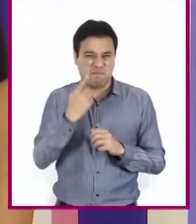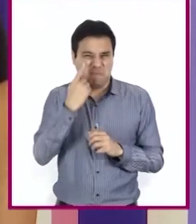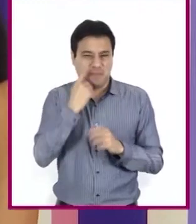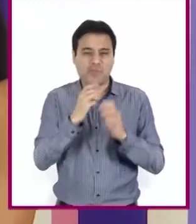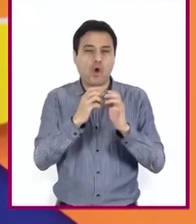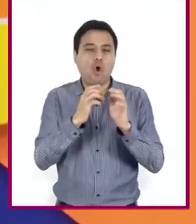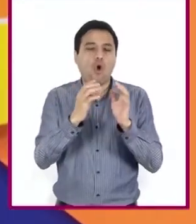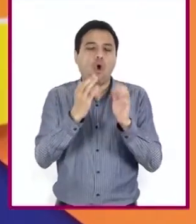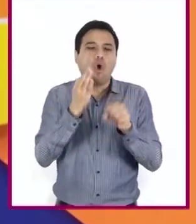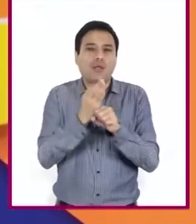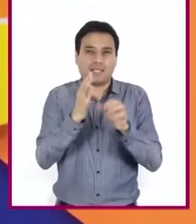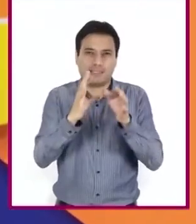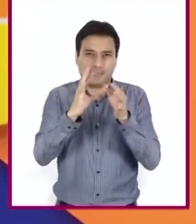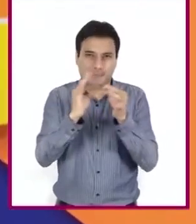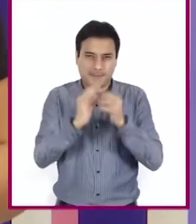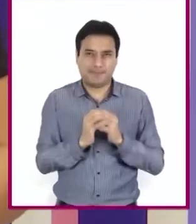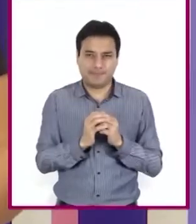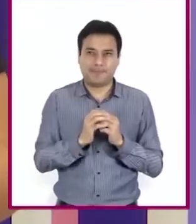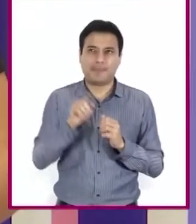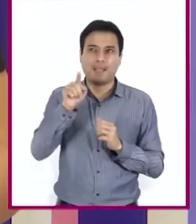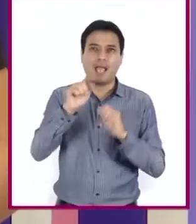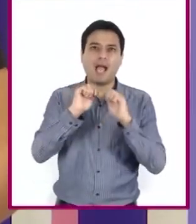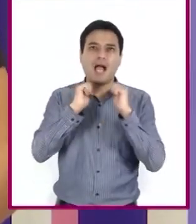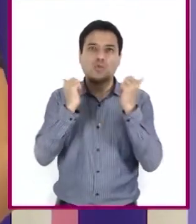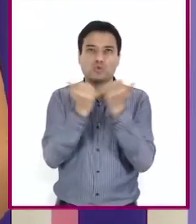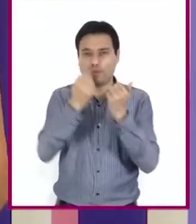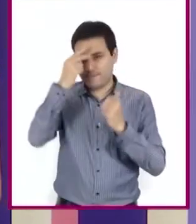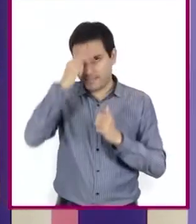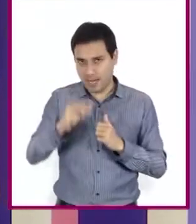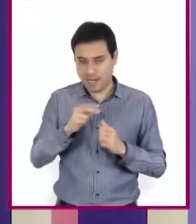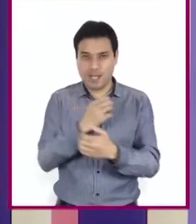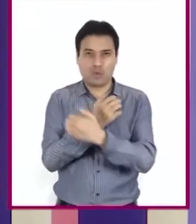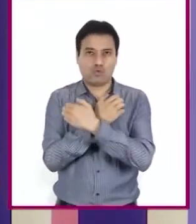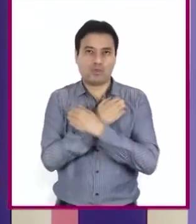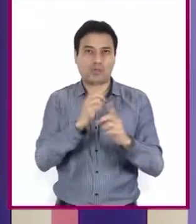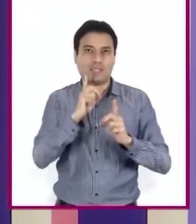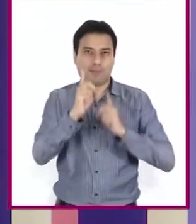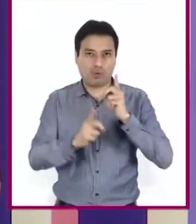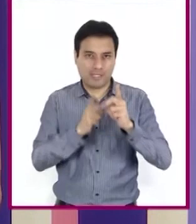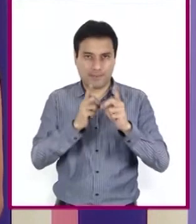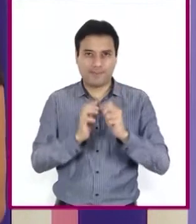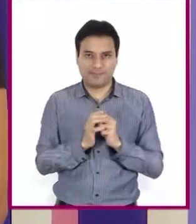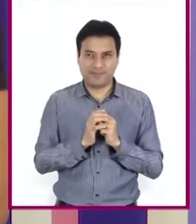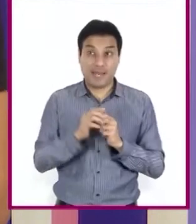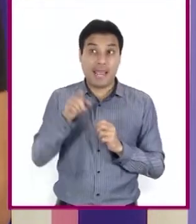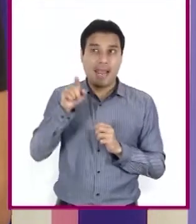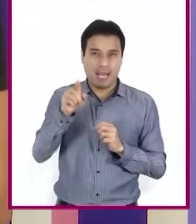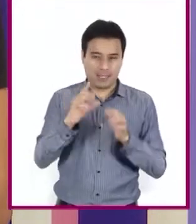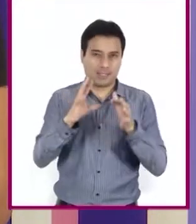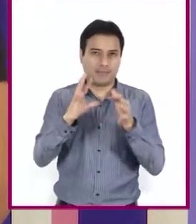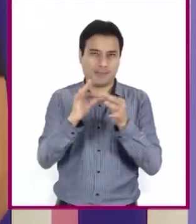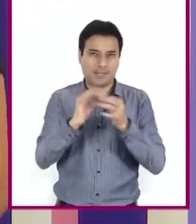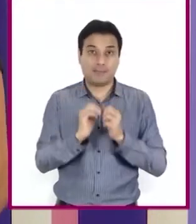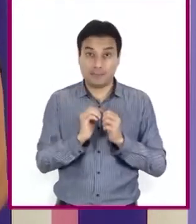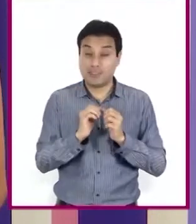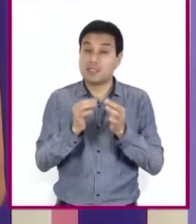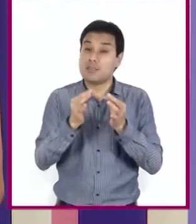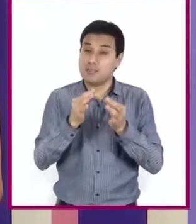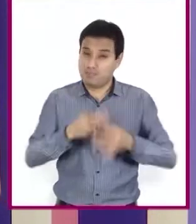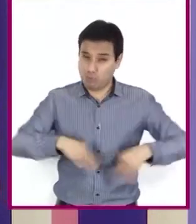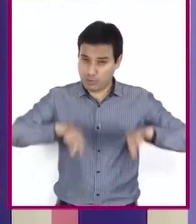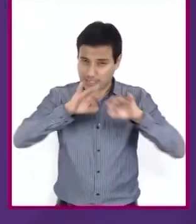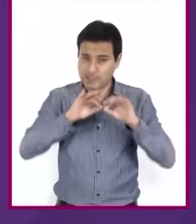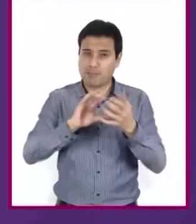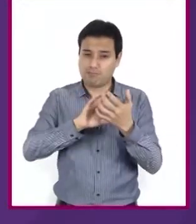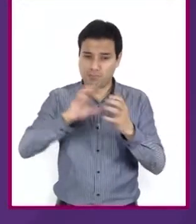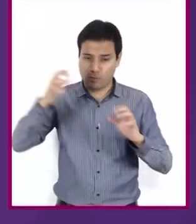la información que nos comparte la Asociación Mexicana de Educación Deportiva, AMED, en cuanto a la importancia de estas